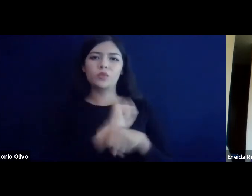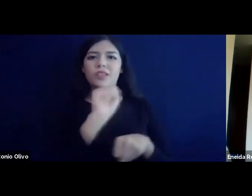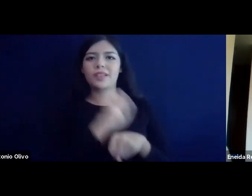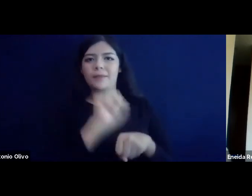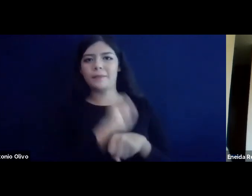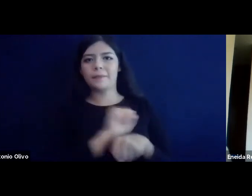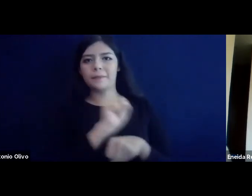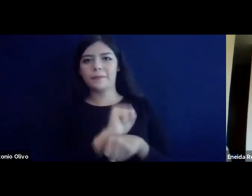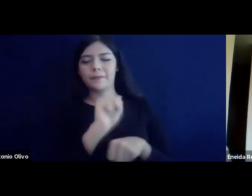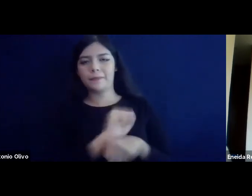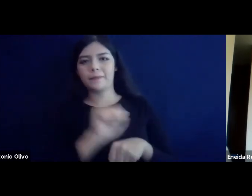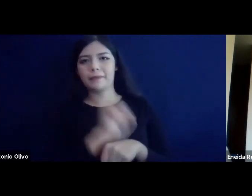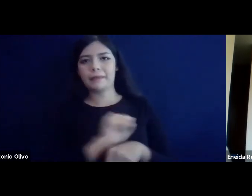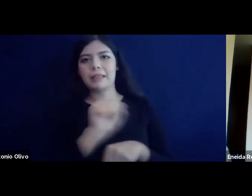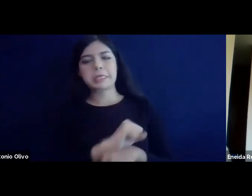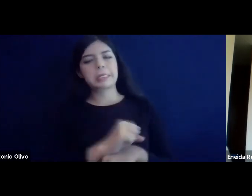historia.